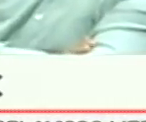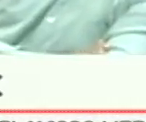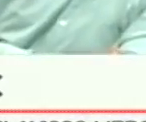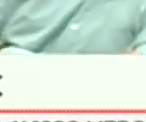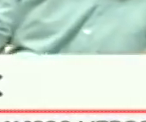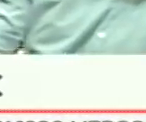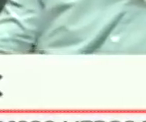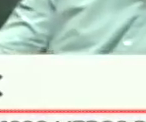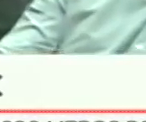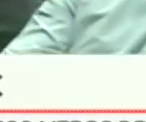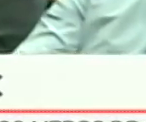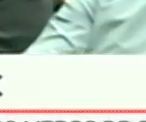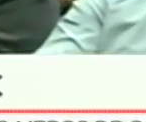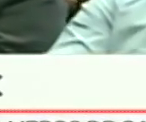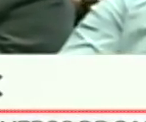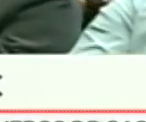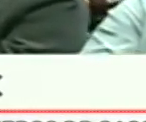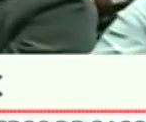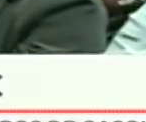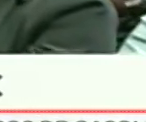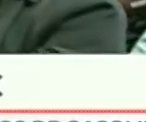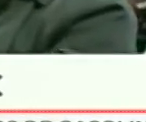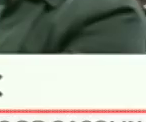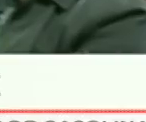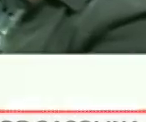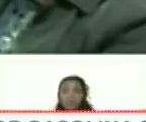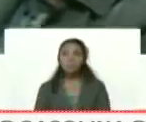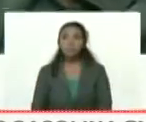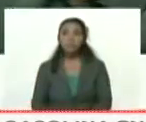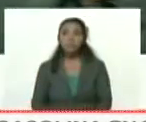canto en dolor mayor con dolores de parto.